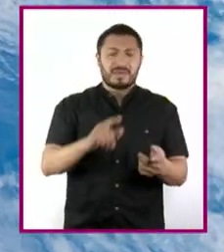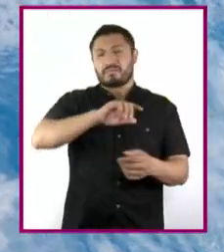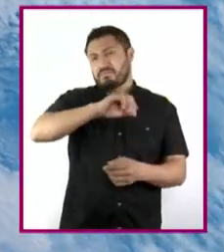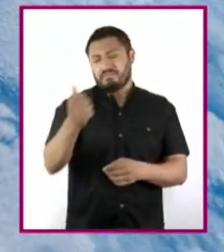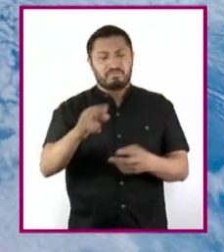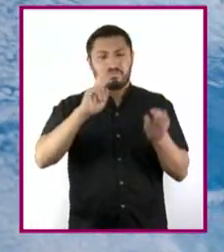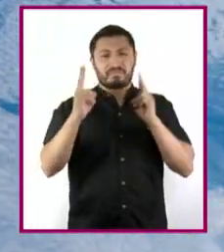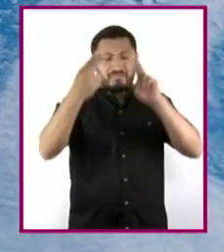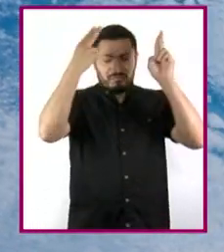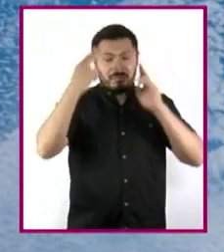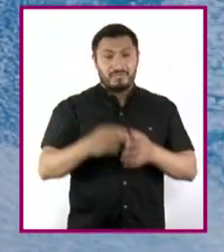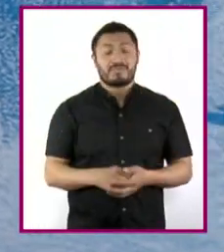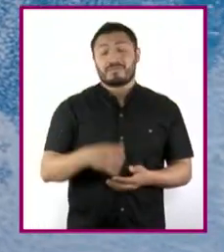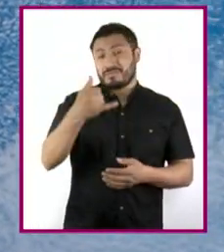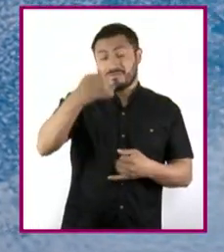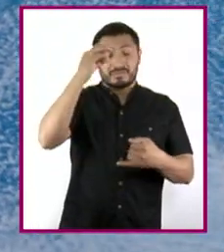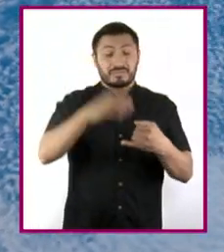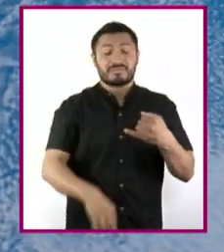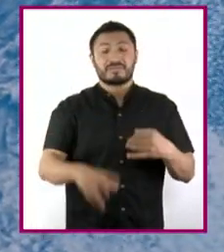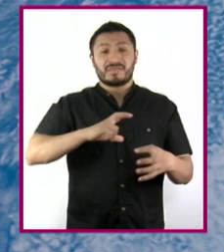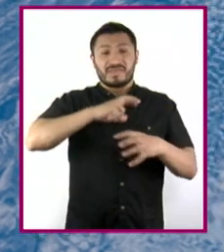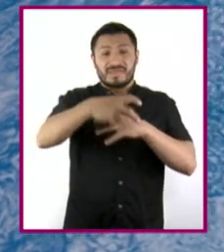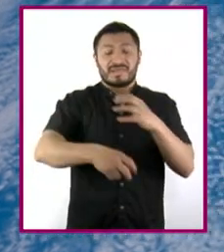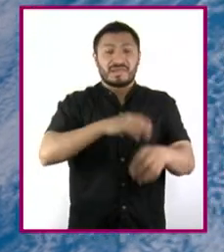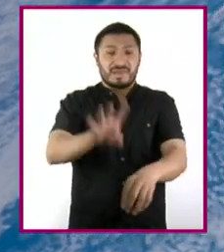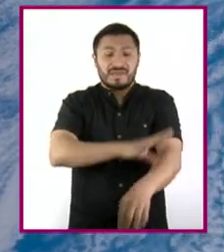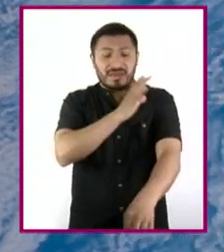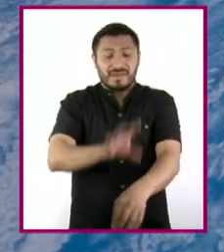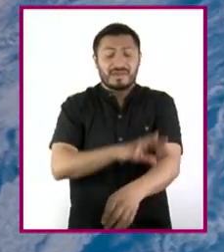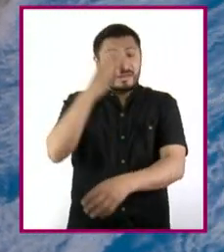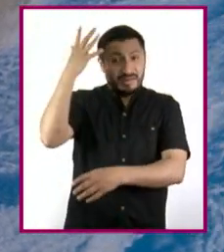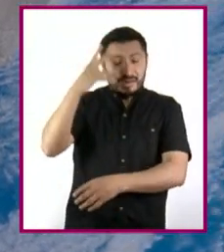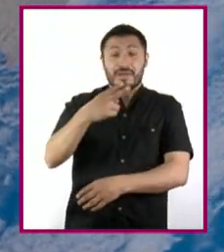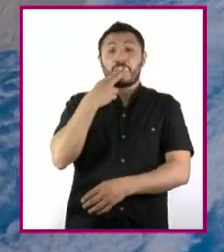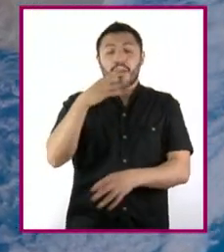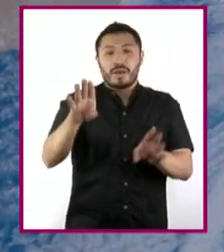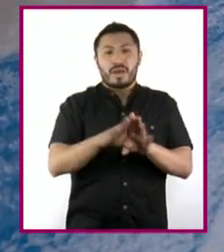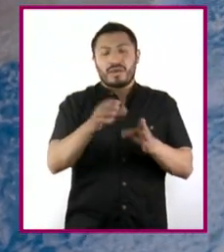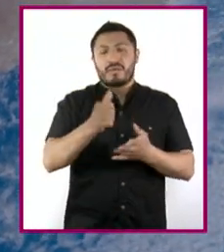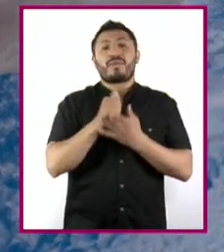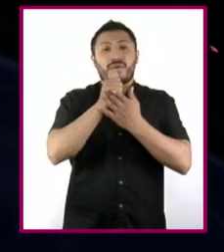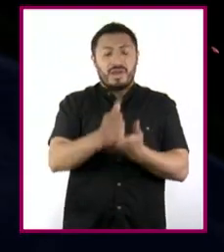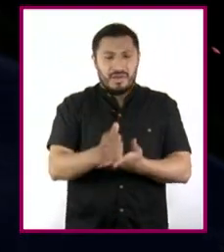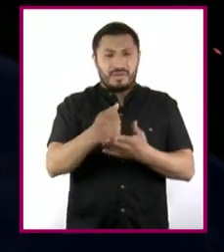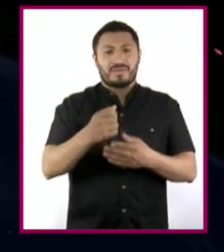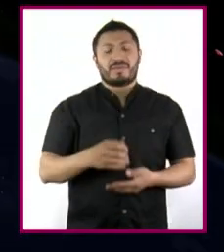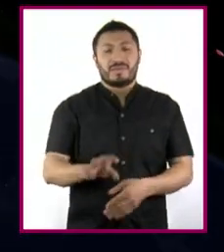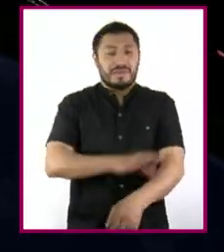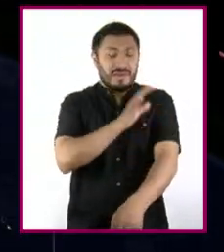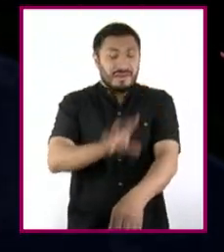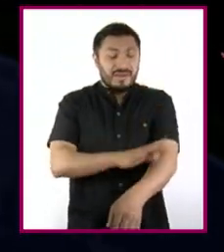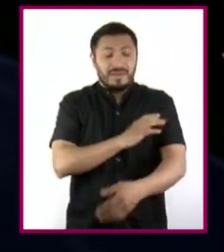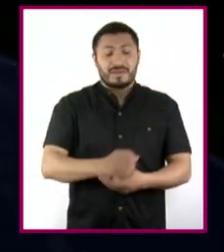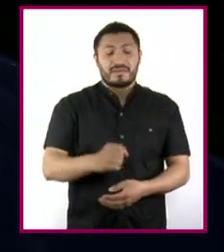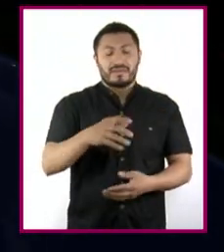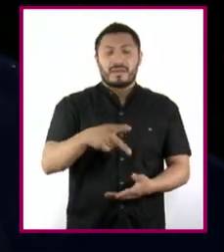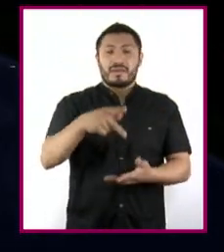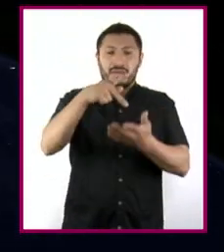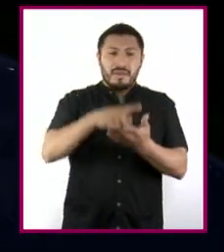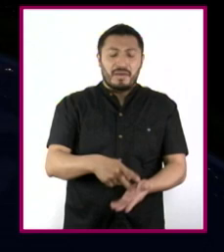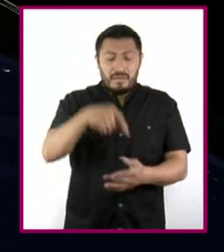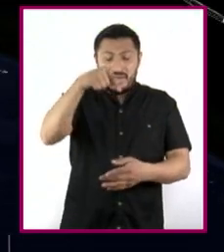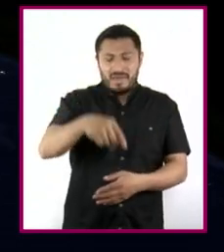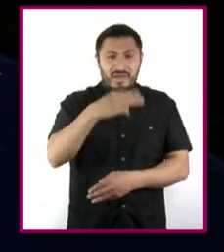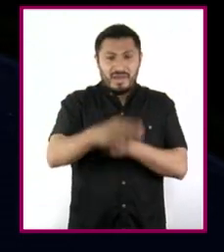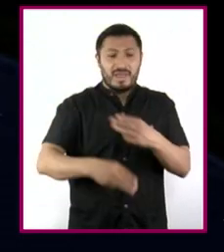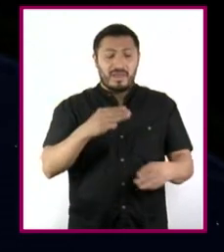otros objetos astronómicos y finalmente tenemos los satélites de energía solar, que sirven como fuente de alimentación. El tamaño y peso en tierra de estos